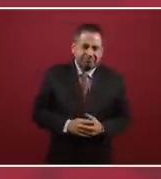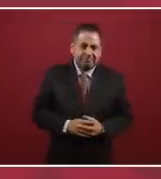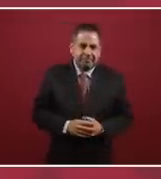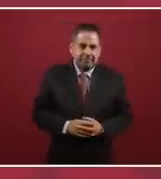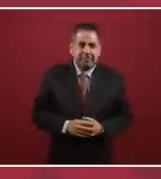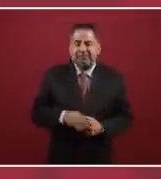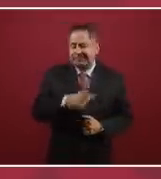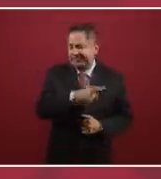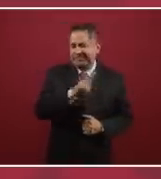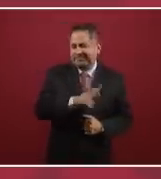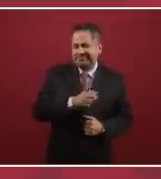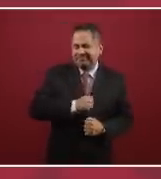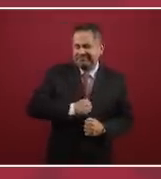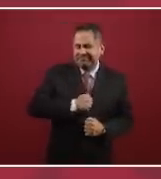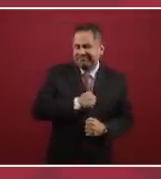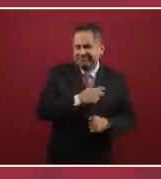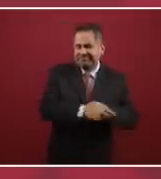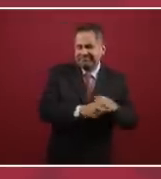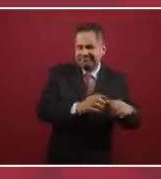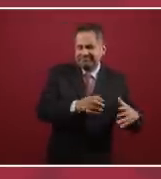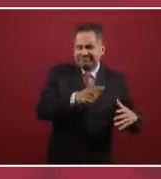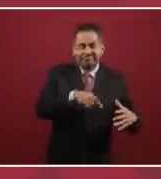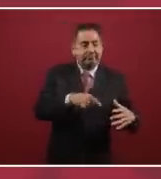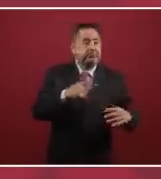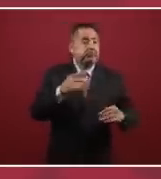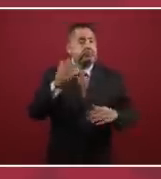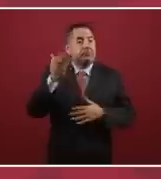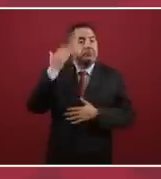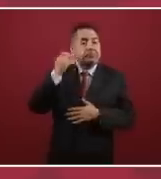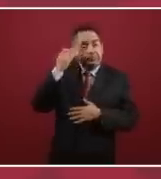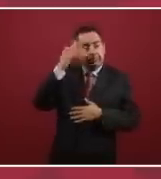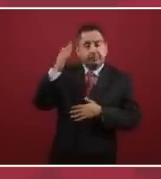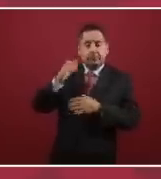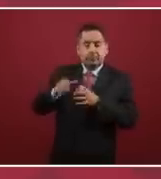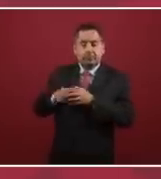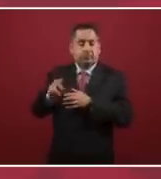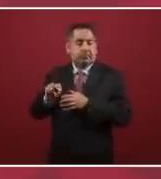lo dañaron durante el periodo neoliberal,